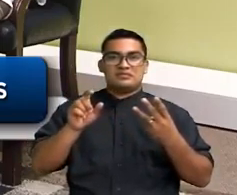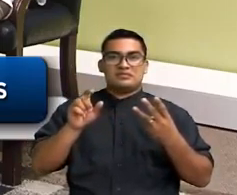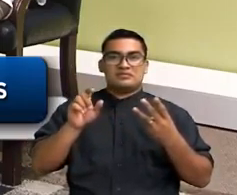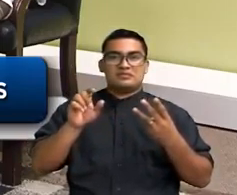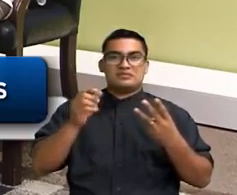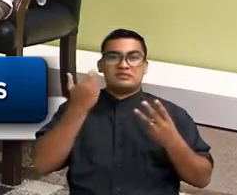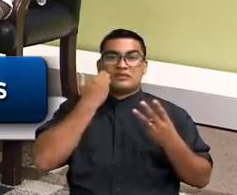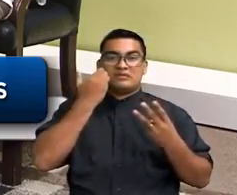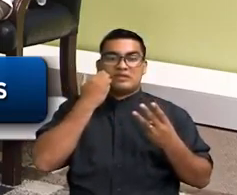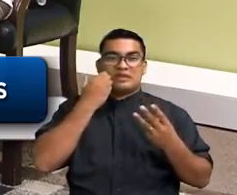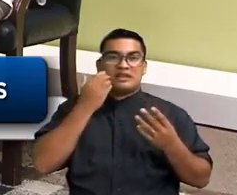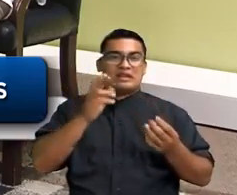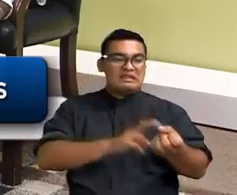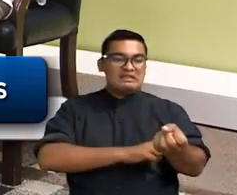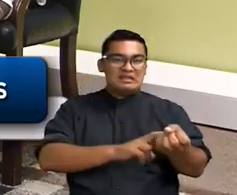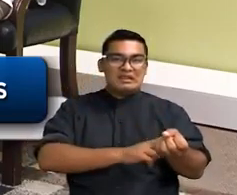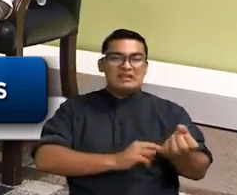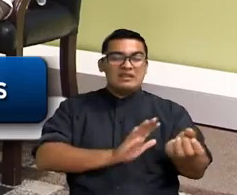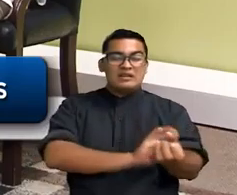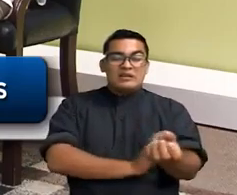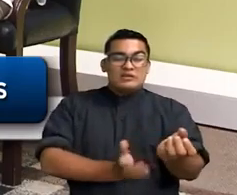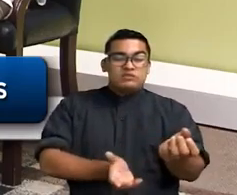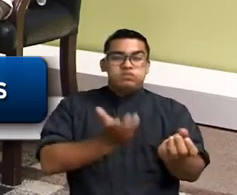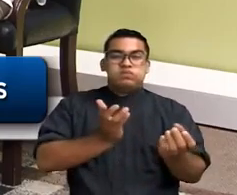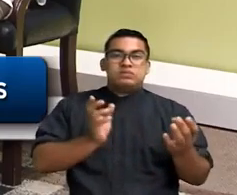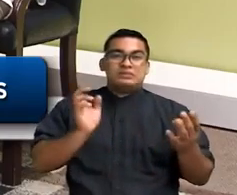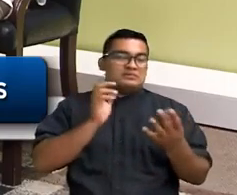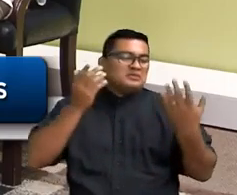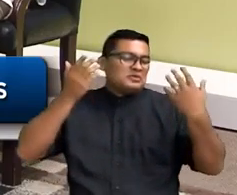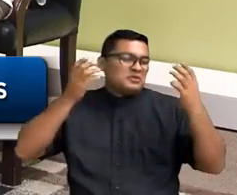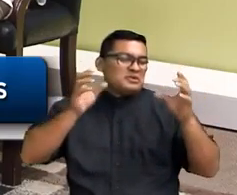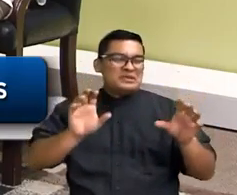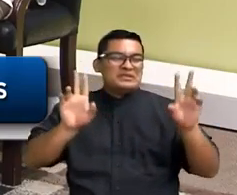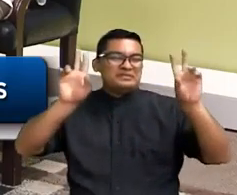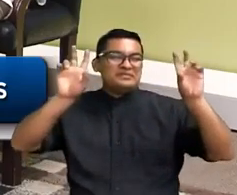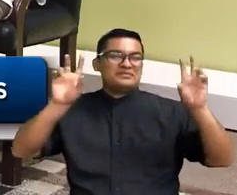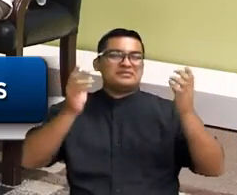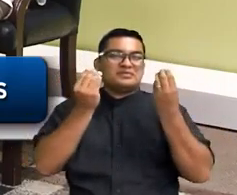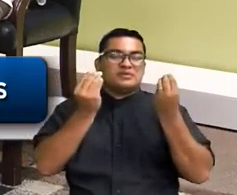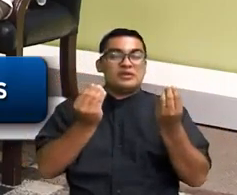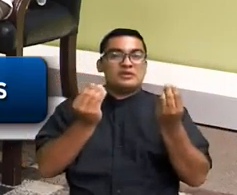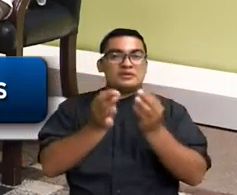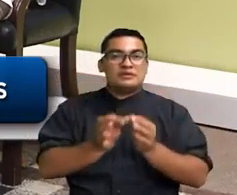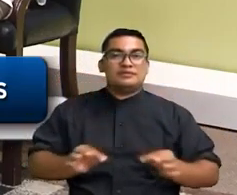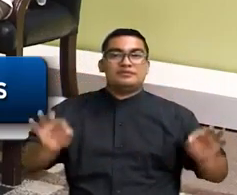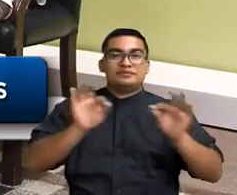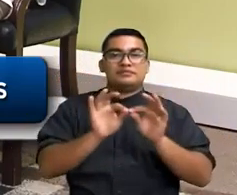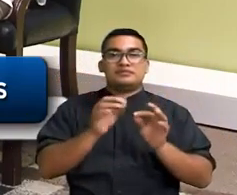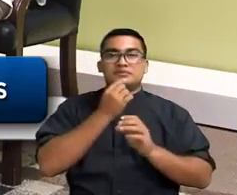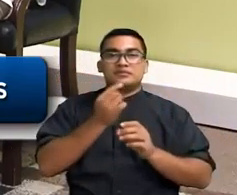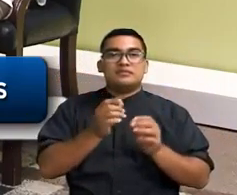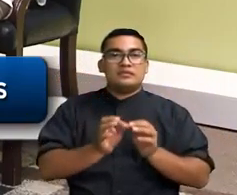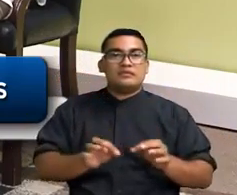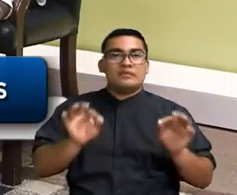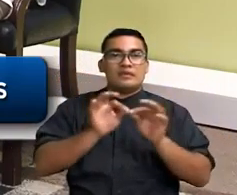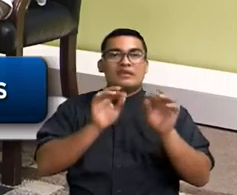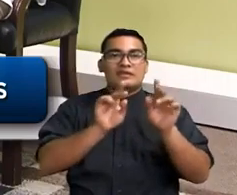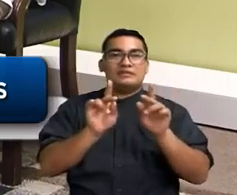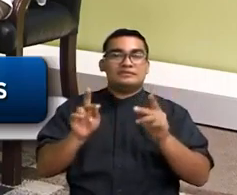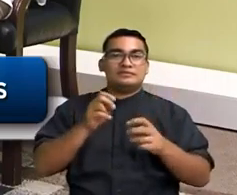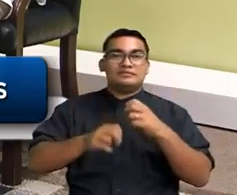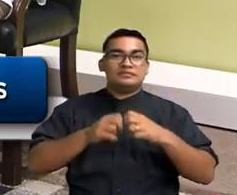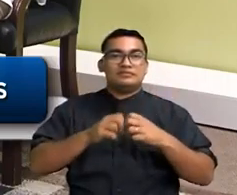de las enfermedades crónicas como la diabetes, la hipertensión, temáticas que son muy abundantes y que son los principales padecimientos que afectan a